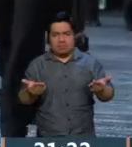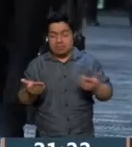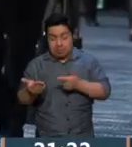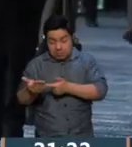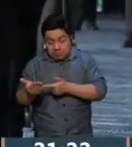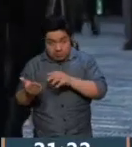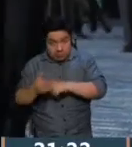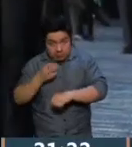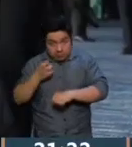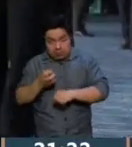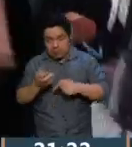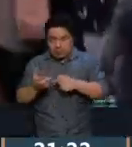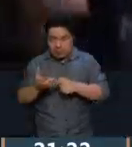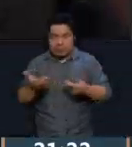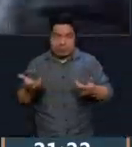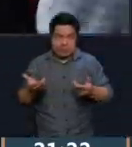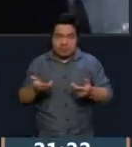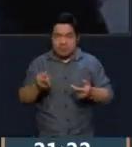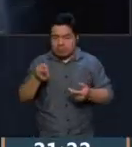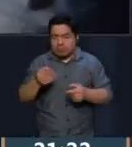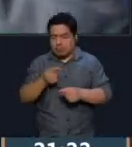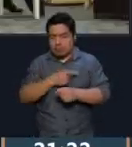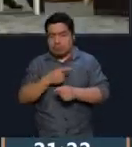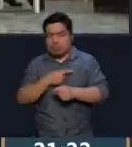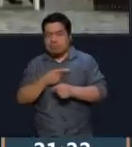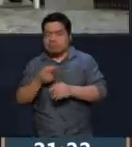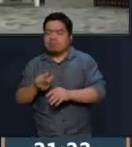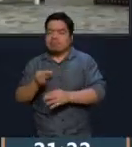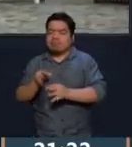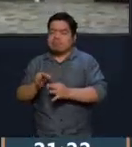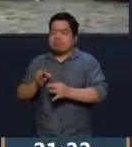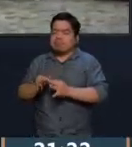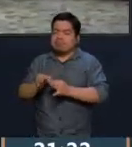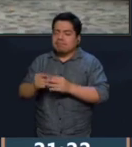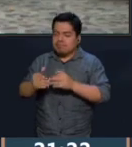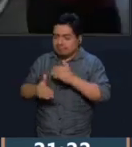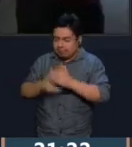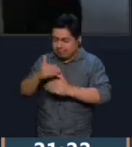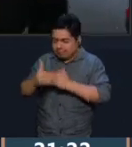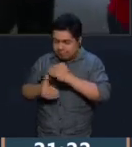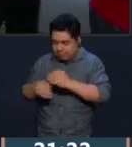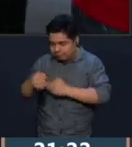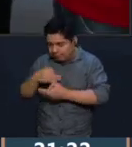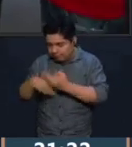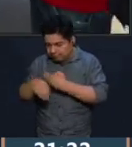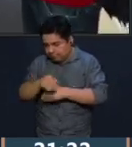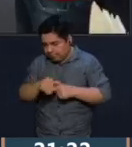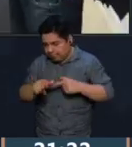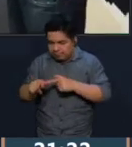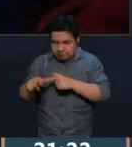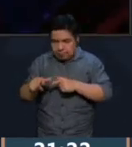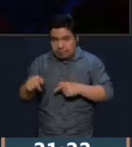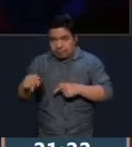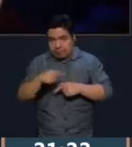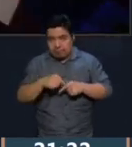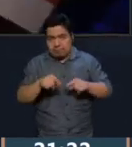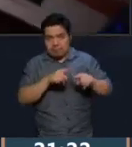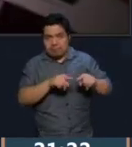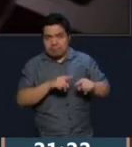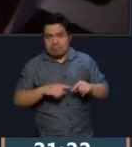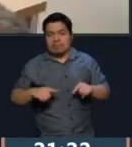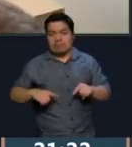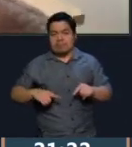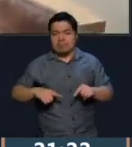derivado de eso, justamente y para darle certeza al proceso, los órganos de gobierno de